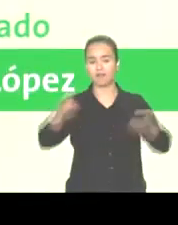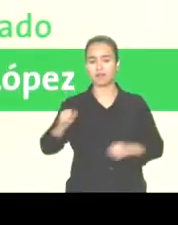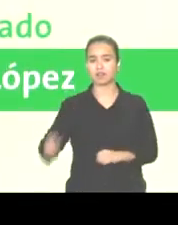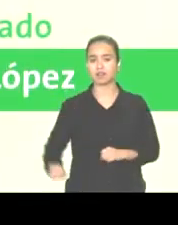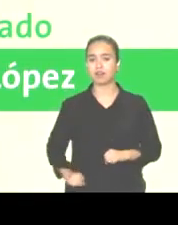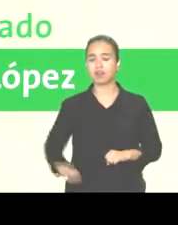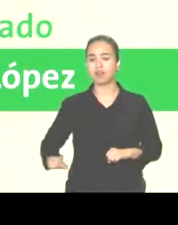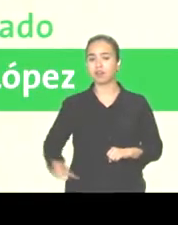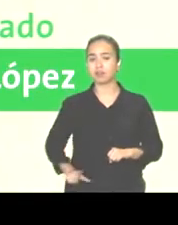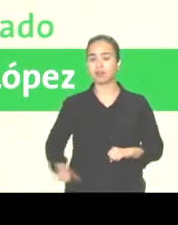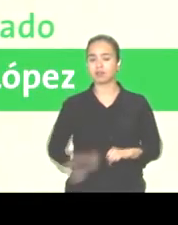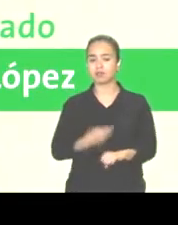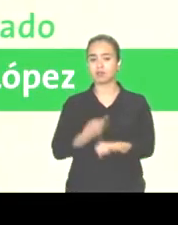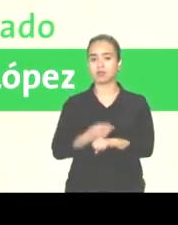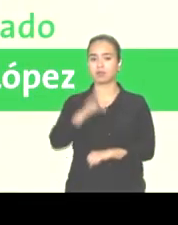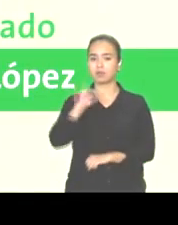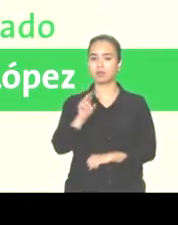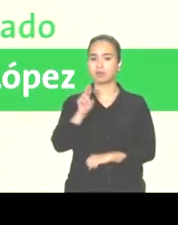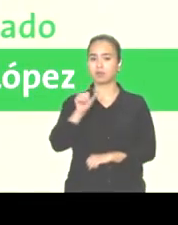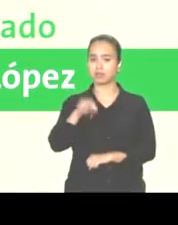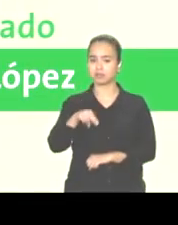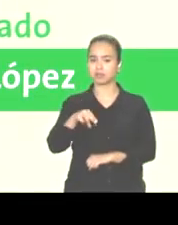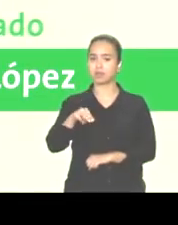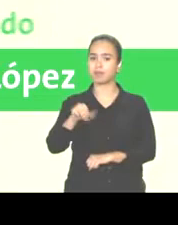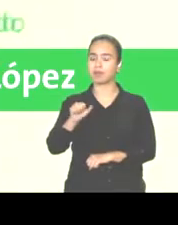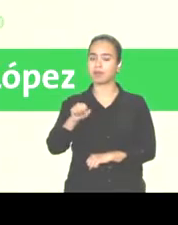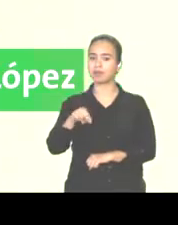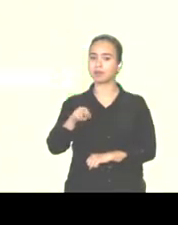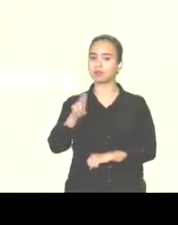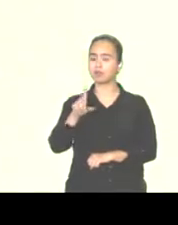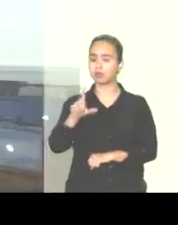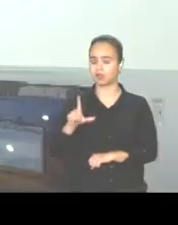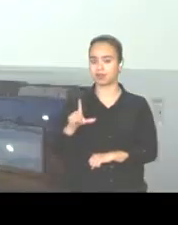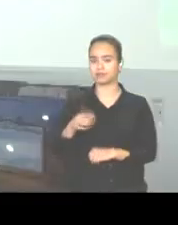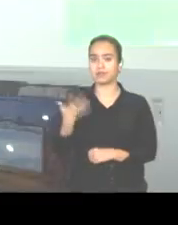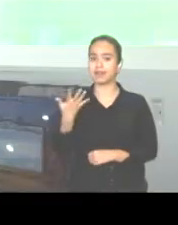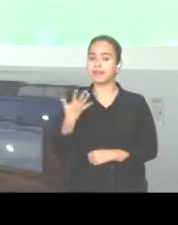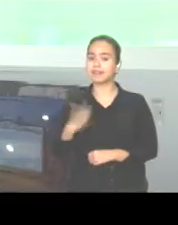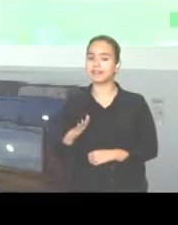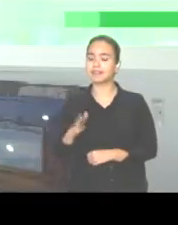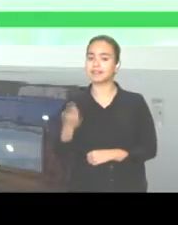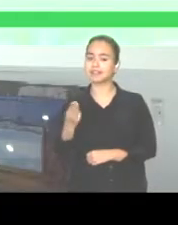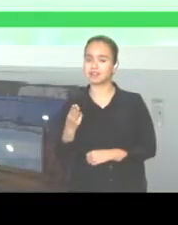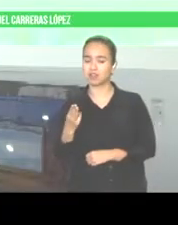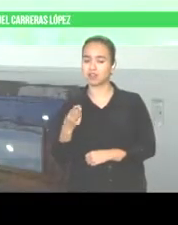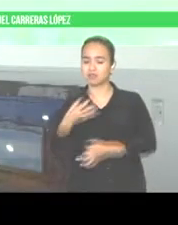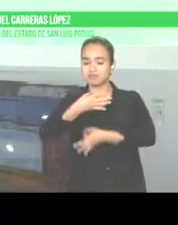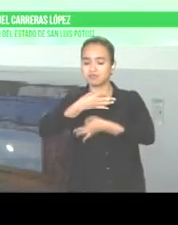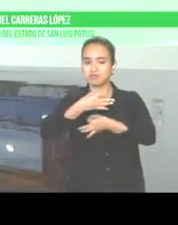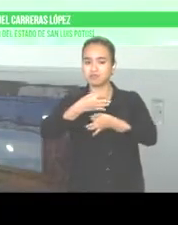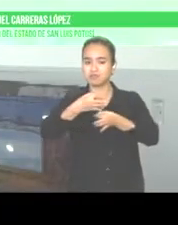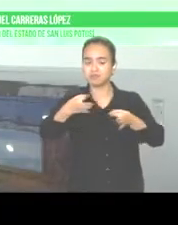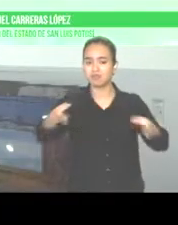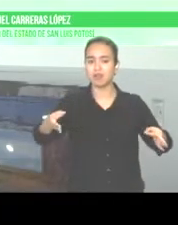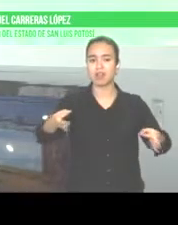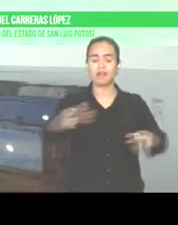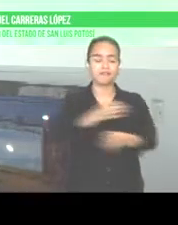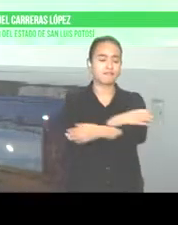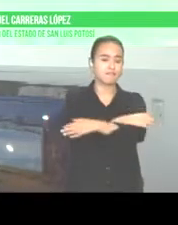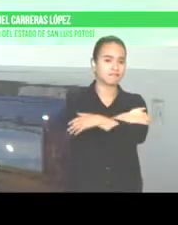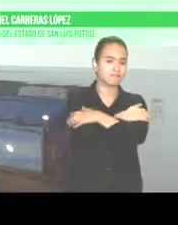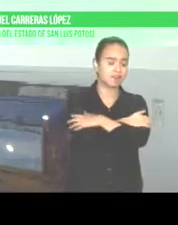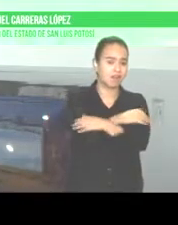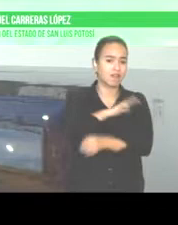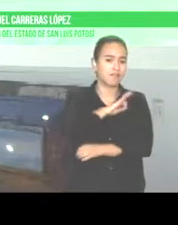Mensaje del gobernador Juan Manuel Carreras López. Este 10 de mayo les enviamos una gran